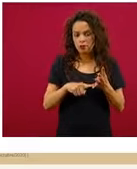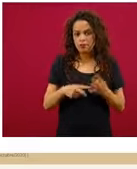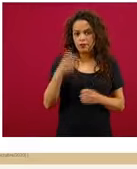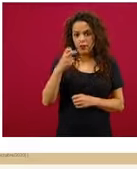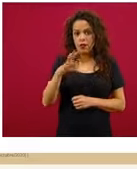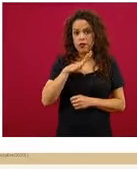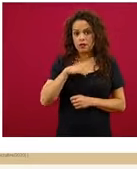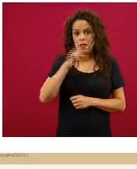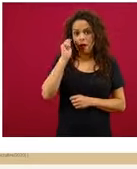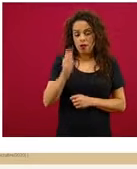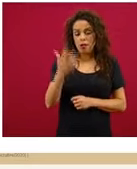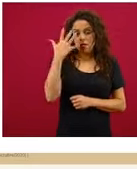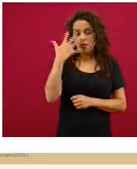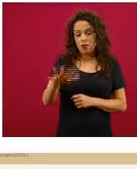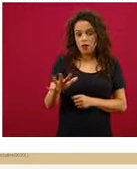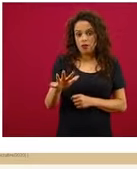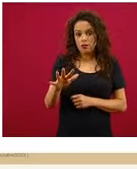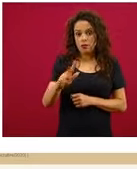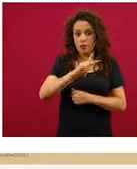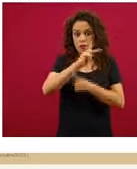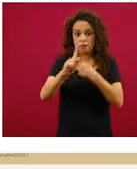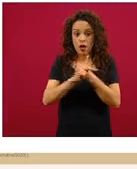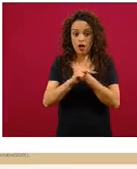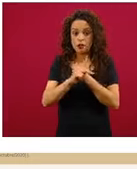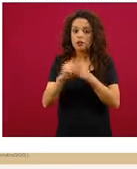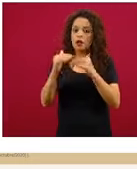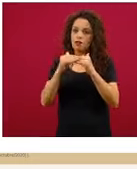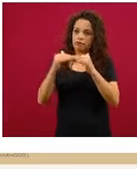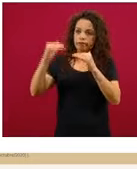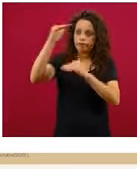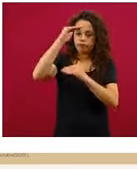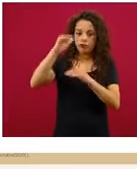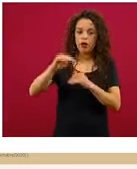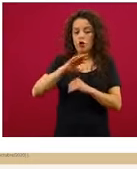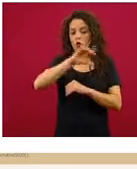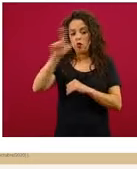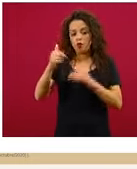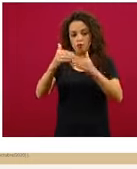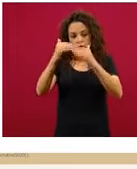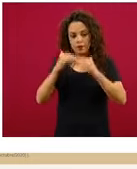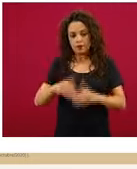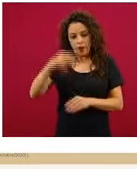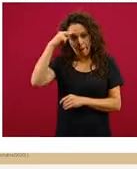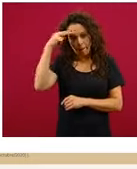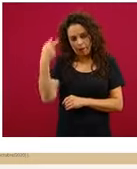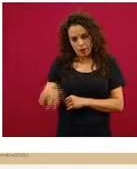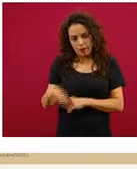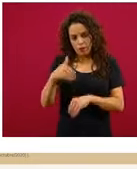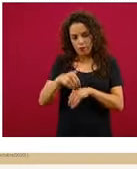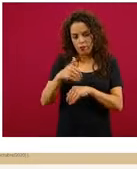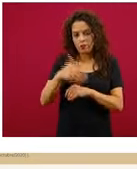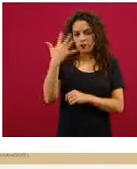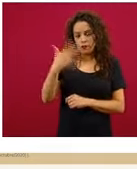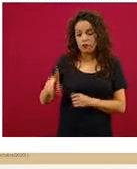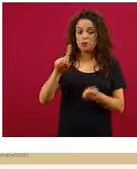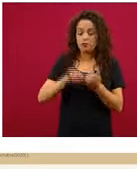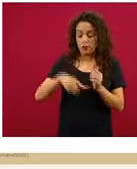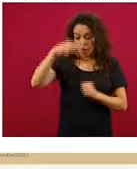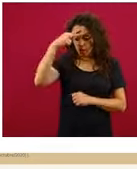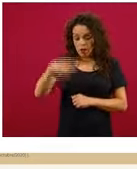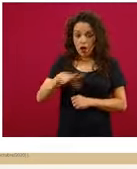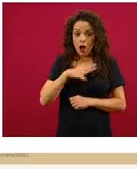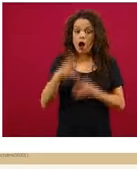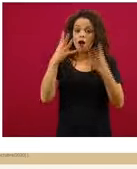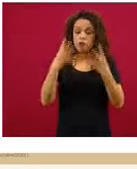10 países por encima de México, recordando que además México lógicamente tiene una densidad poblacional importante